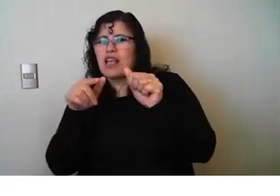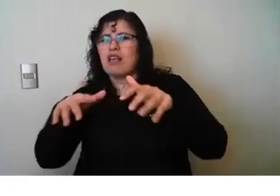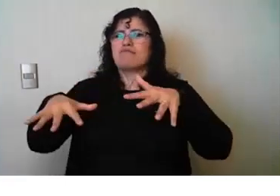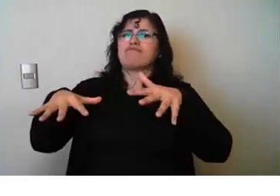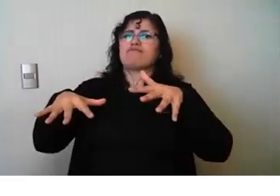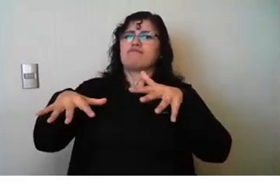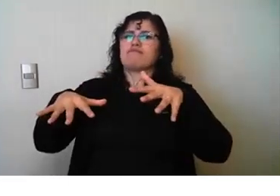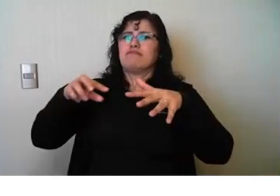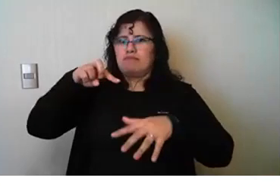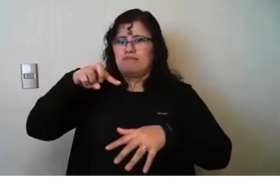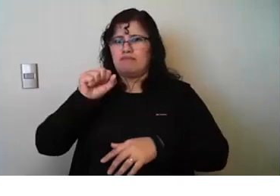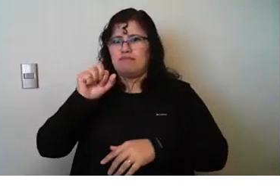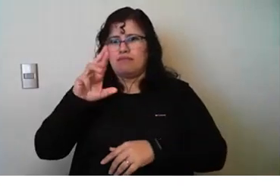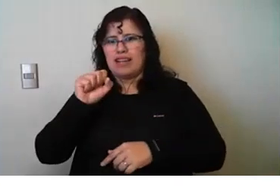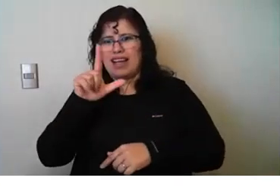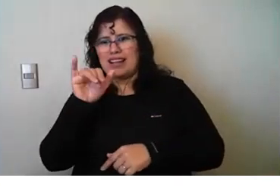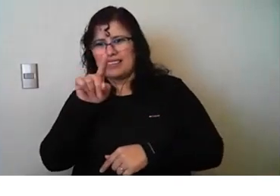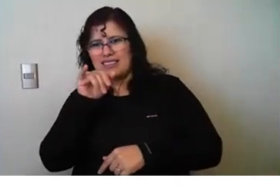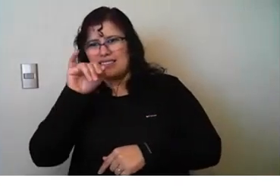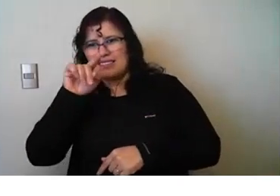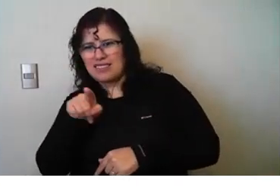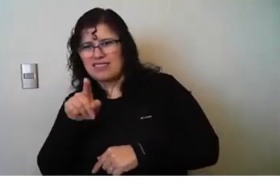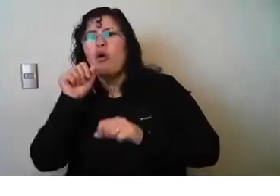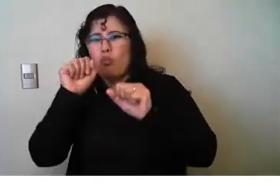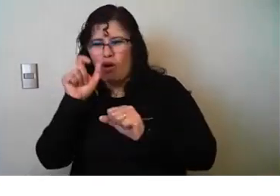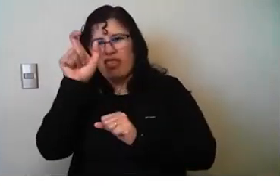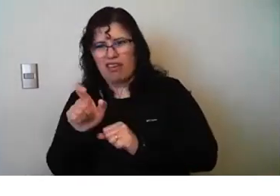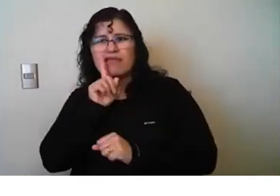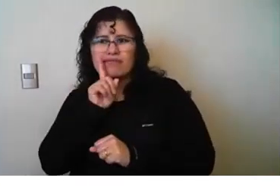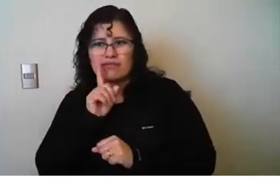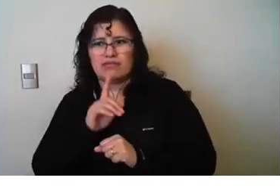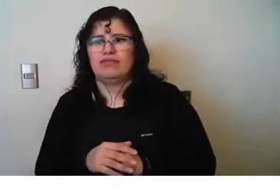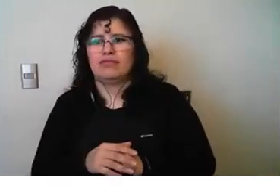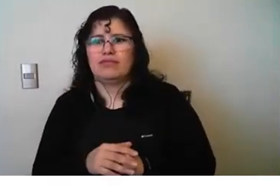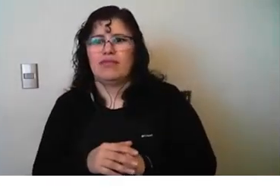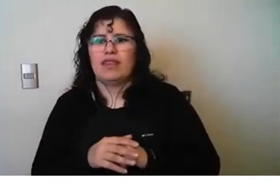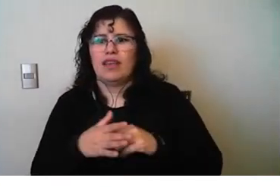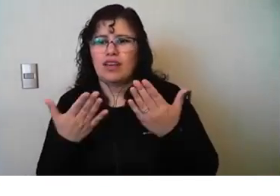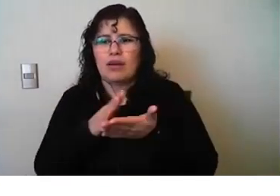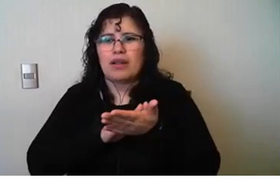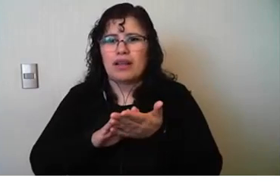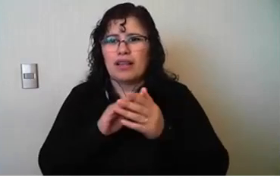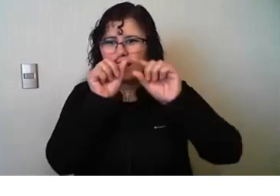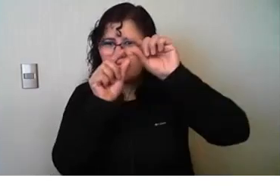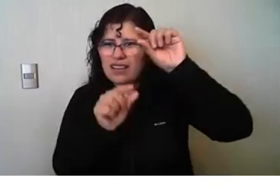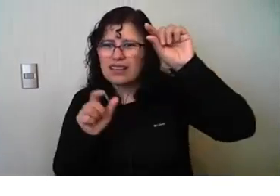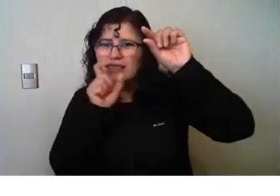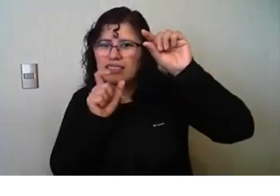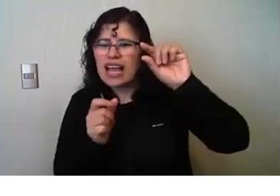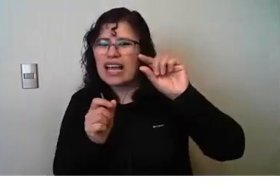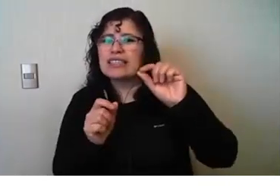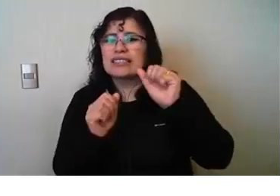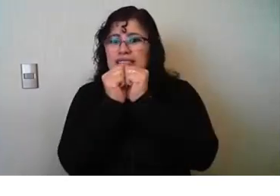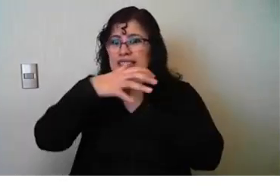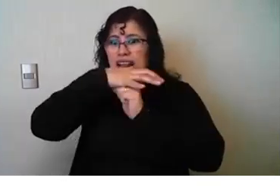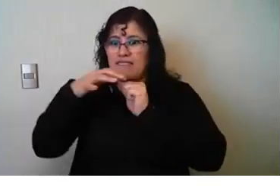hacer por ahora, es que si nosotros pudiéramos dibujar el territorio funcional de la arteria cerebral media, lo estaríamos marcando aquí. Vamos a...